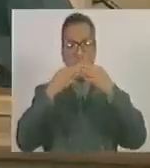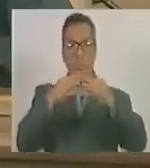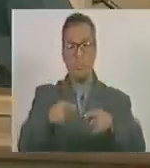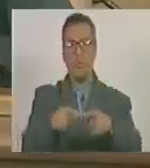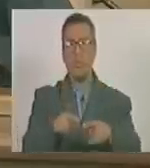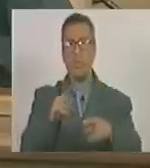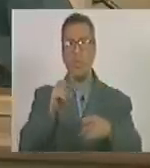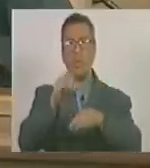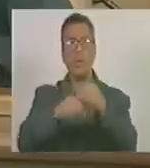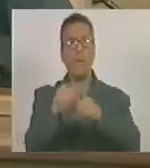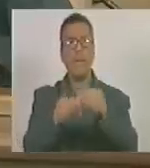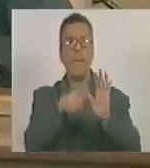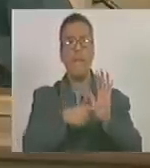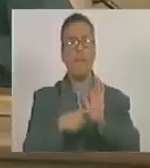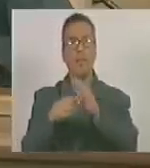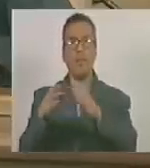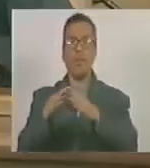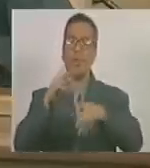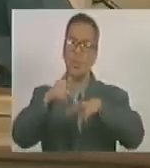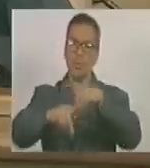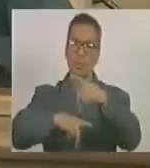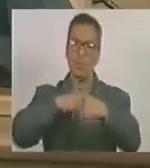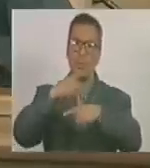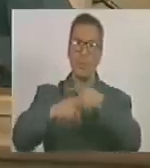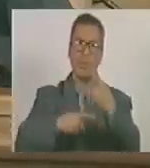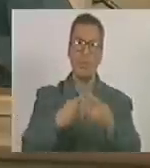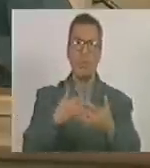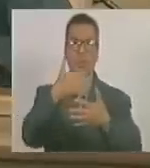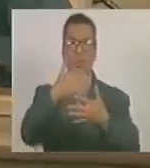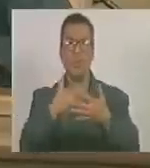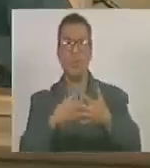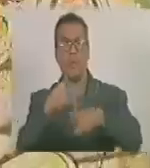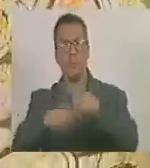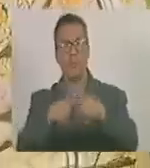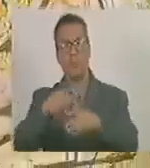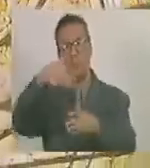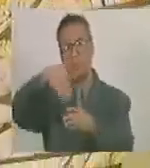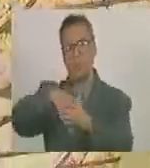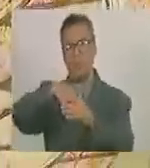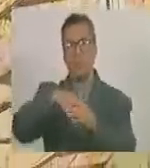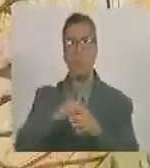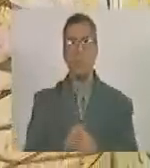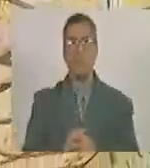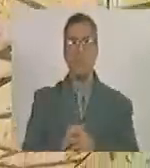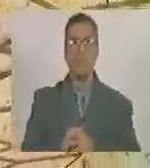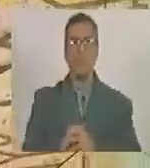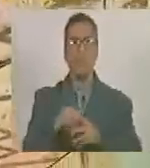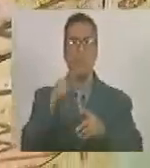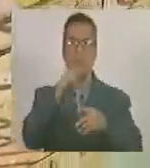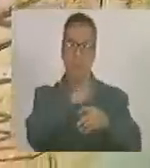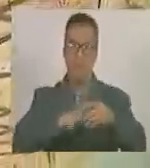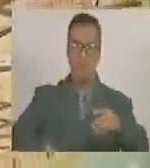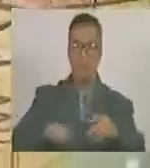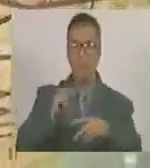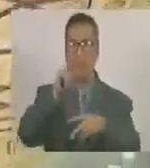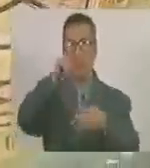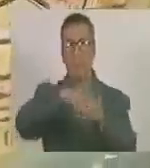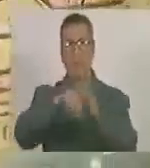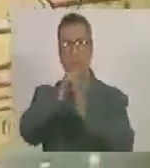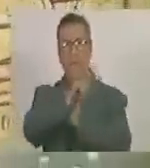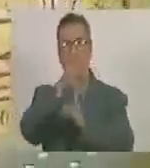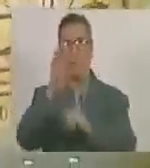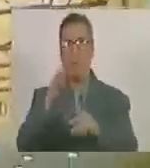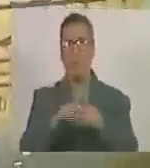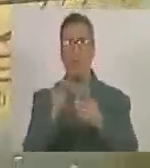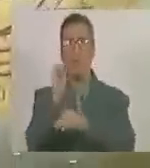que deban contener en todo su desarrollo y sus fases los procesos electorales, presidencial en 2024